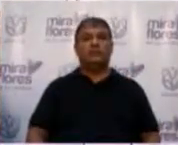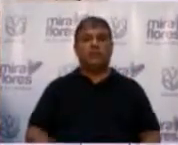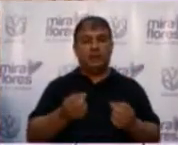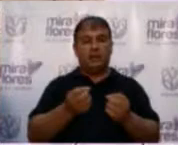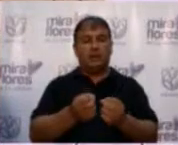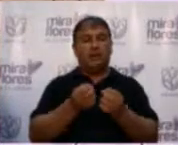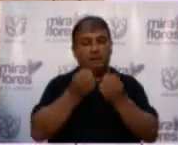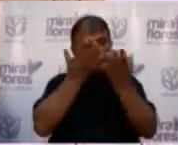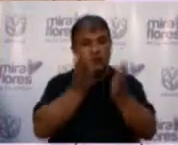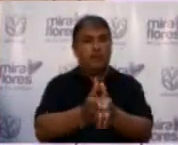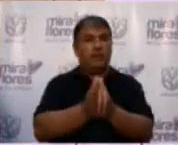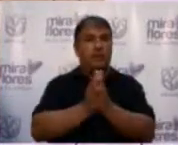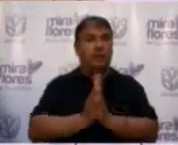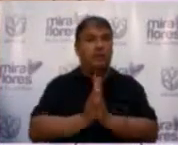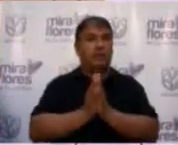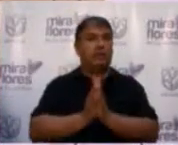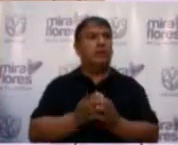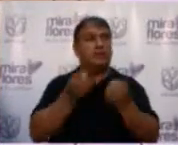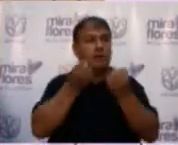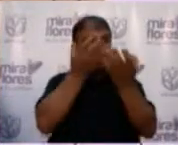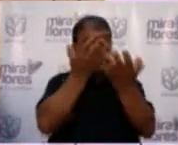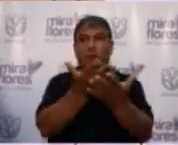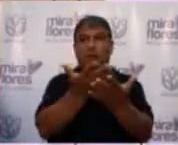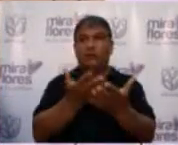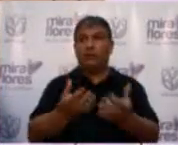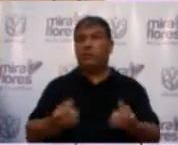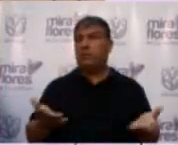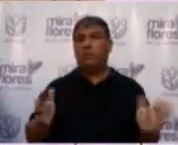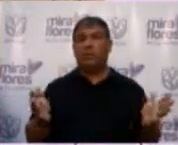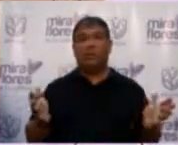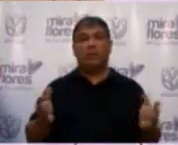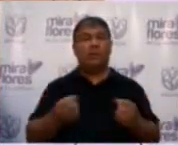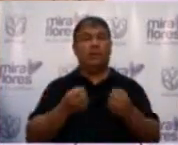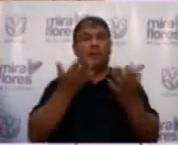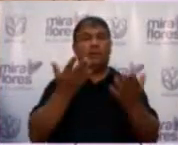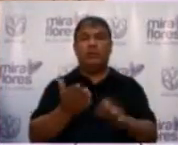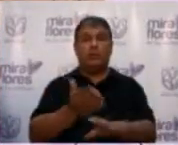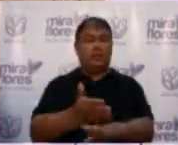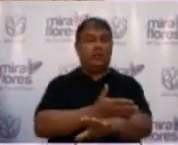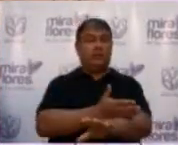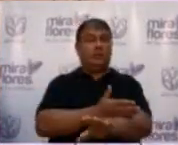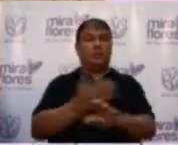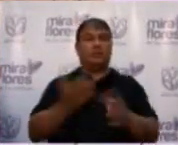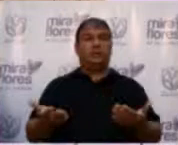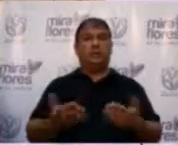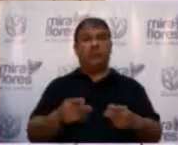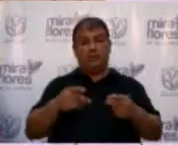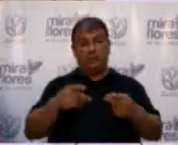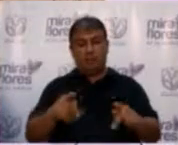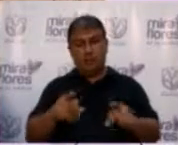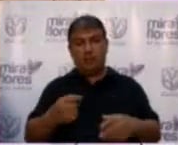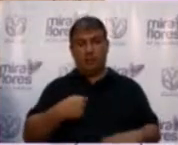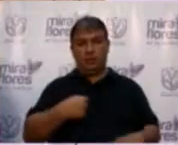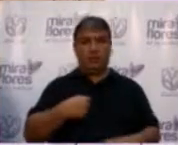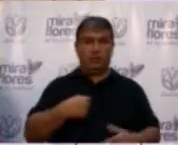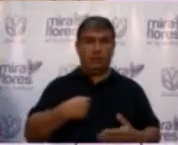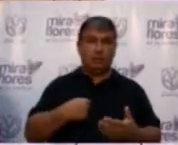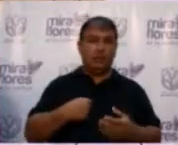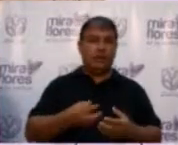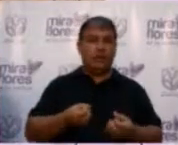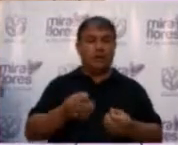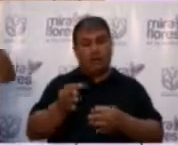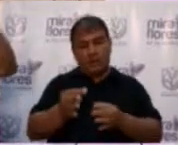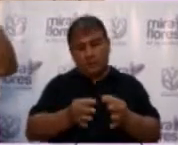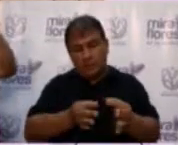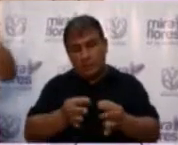Informes y pedidos. Informes. Si no hay un informe previo, y si me permiten, voy a dar